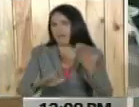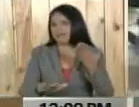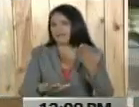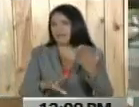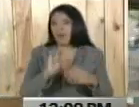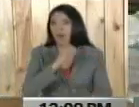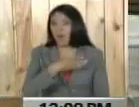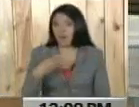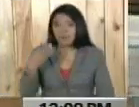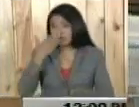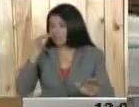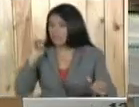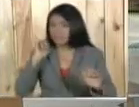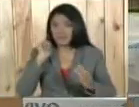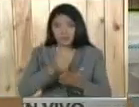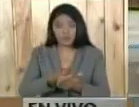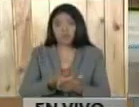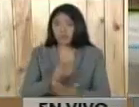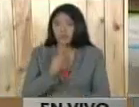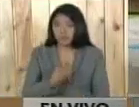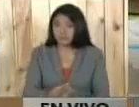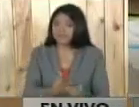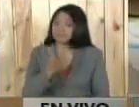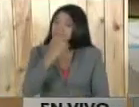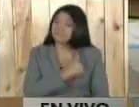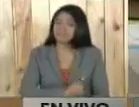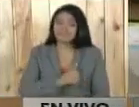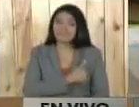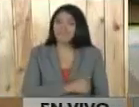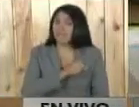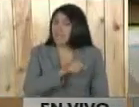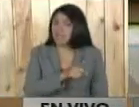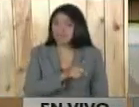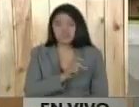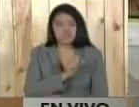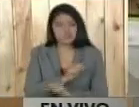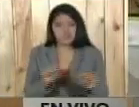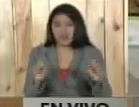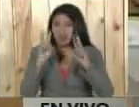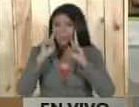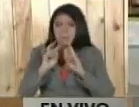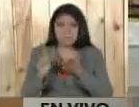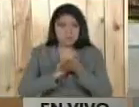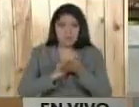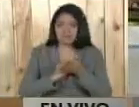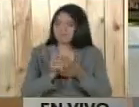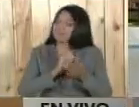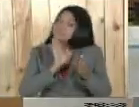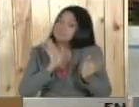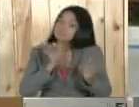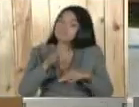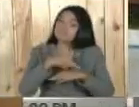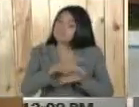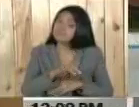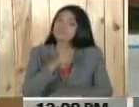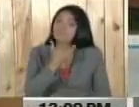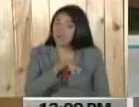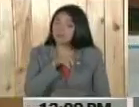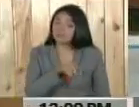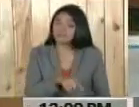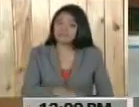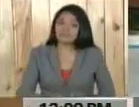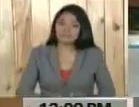al resto de su vida. Así lo dije, lamentablemente no quiso sacarse y limpiarse esa mancha, y ahí está.